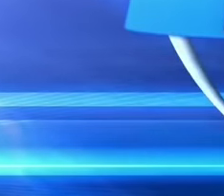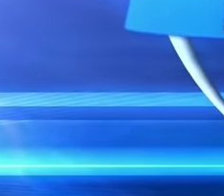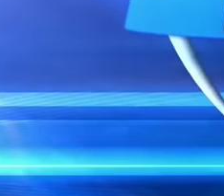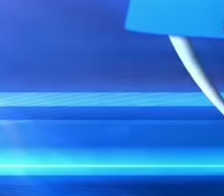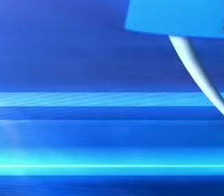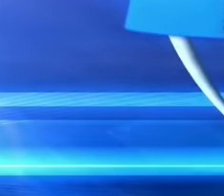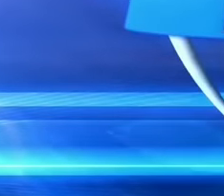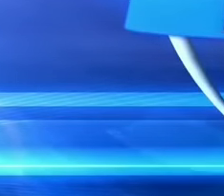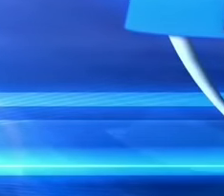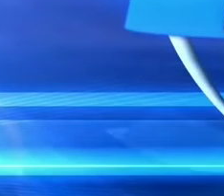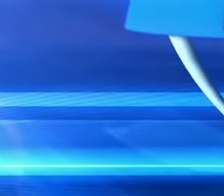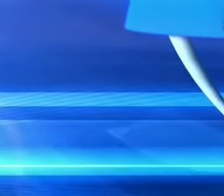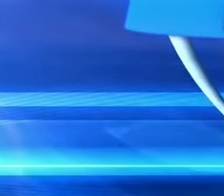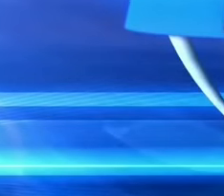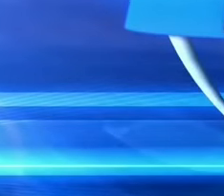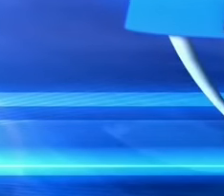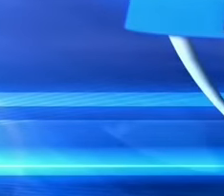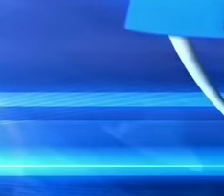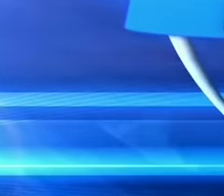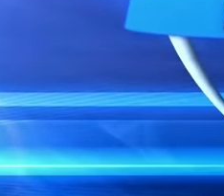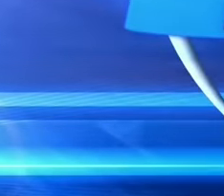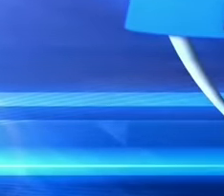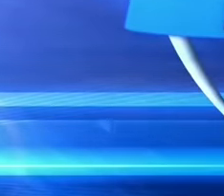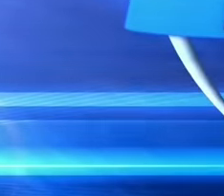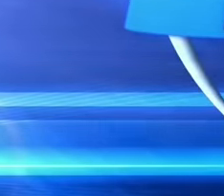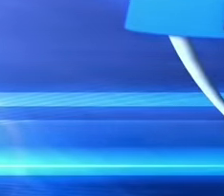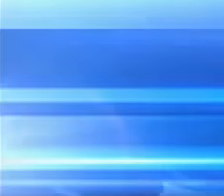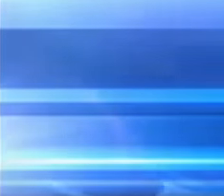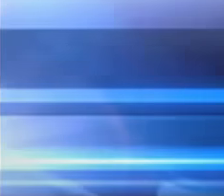En la mañana, la comunidad te